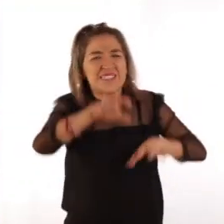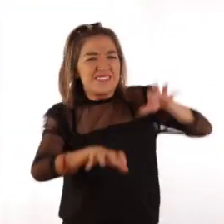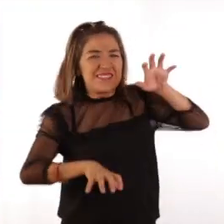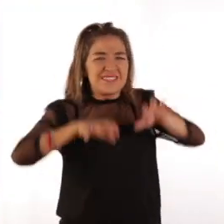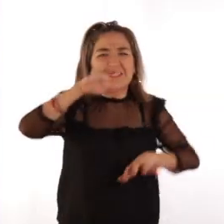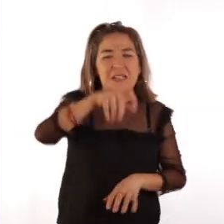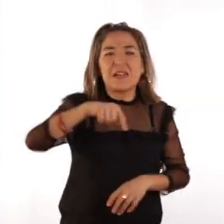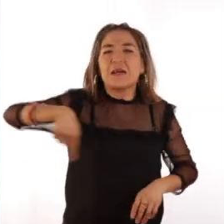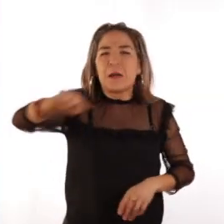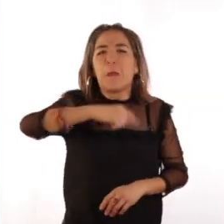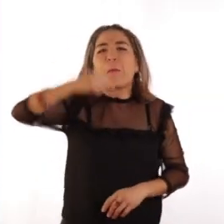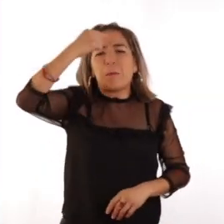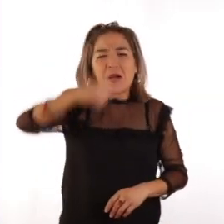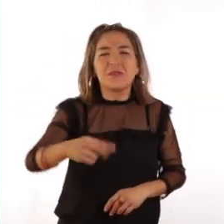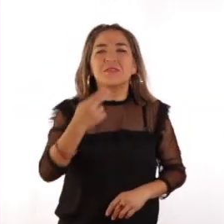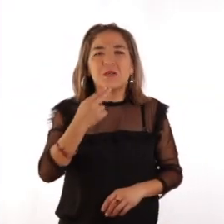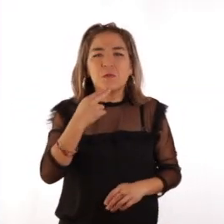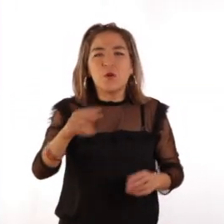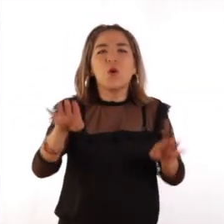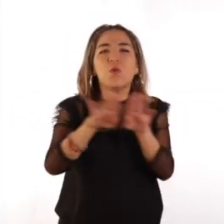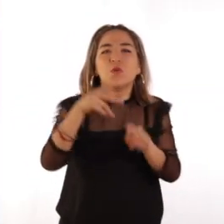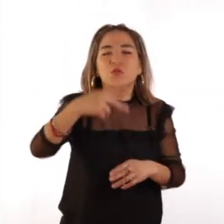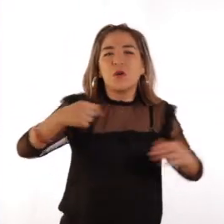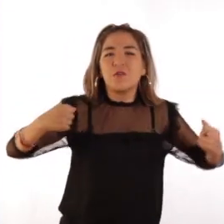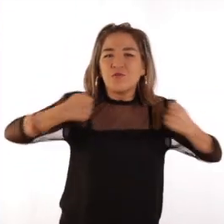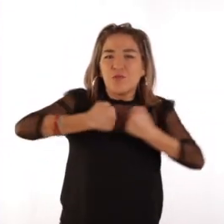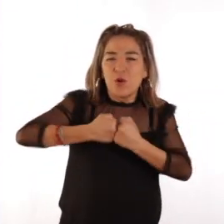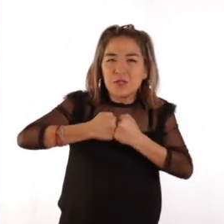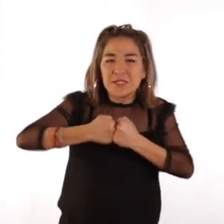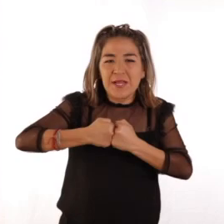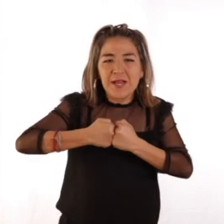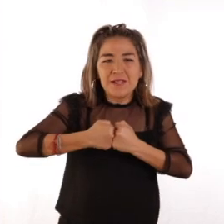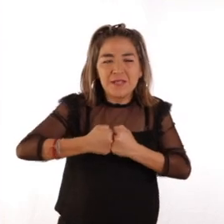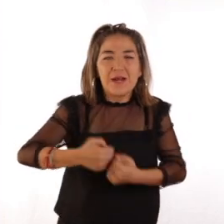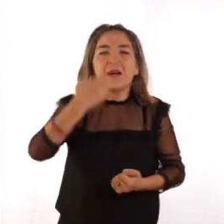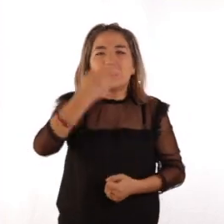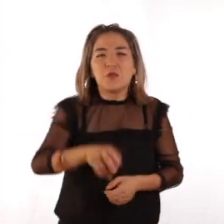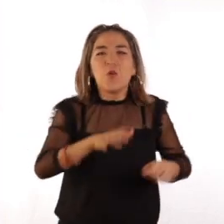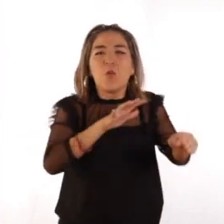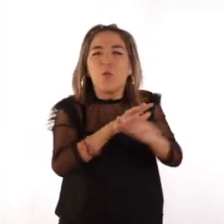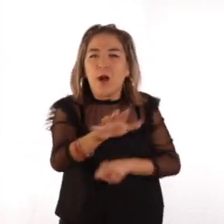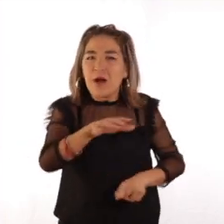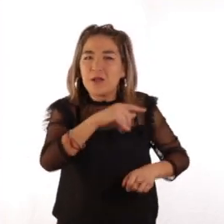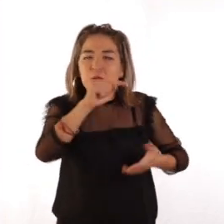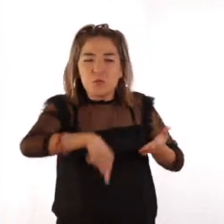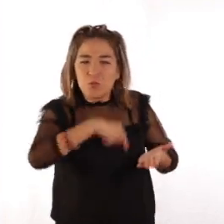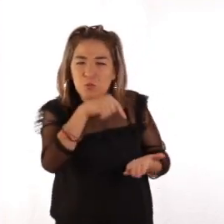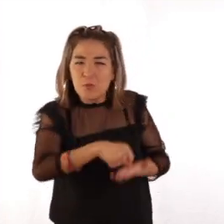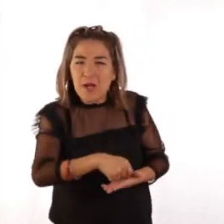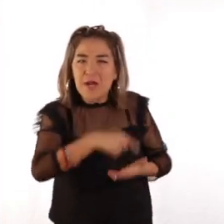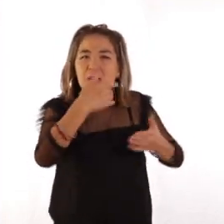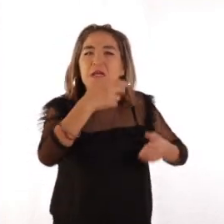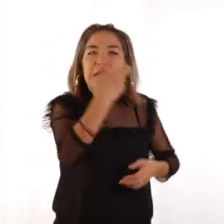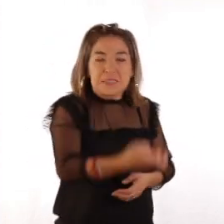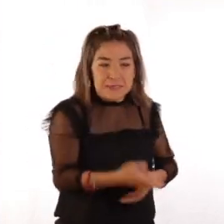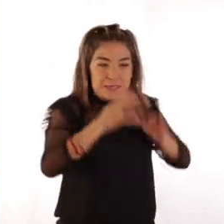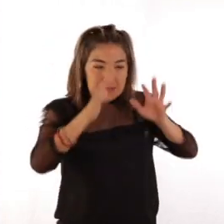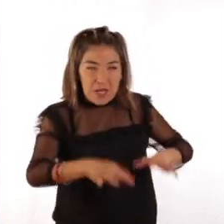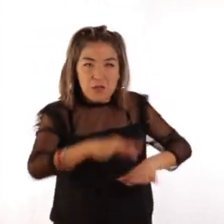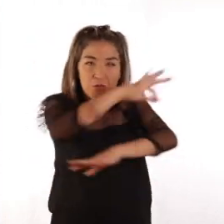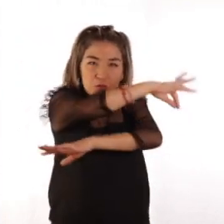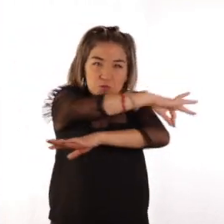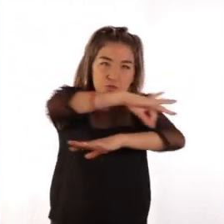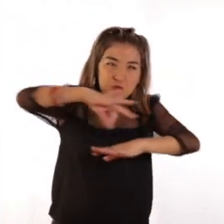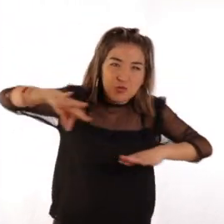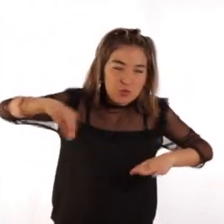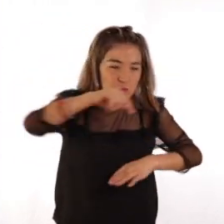servir, una vez definida la gran frontera, van a definir ya los puntos a partir de los cuales se